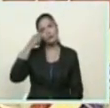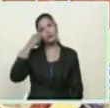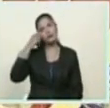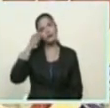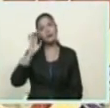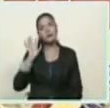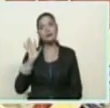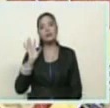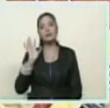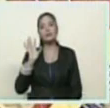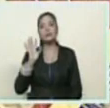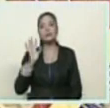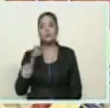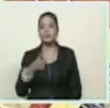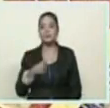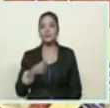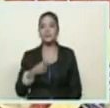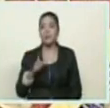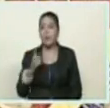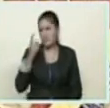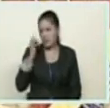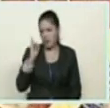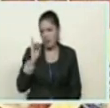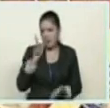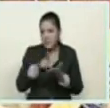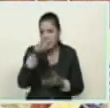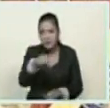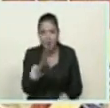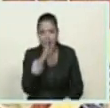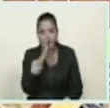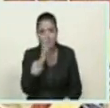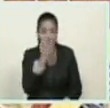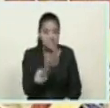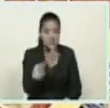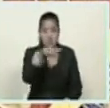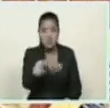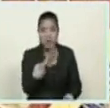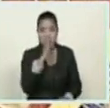cuando vine una de las primeras veces en mi vida marina